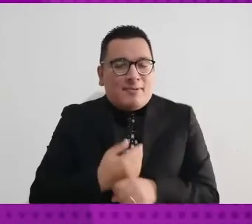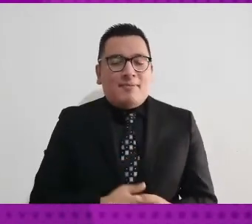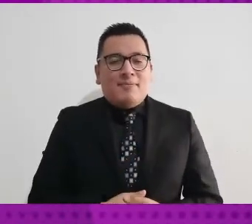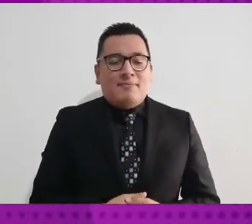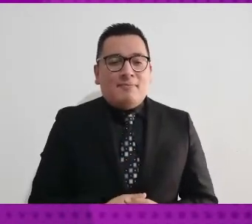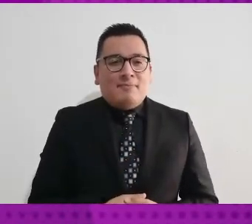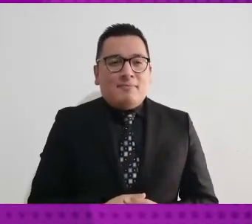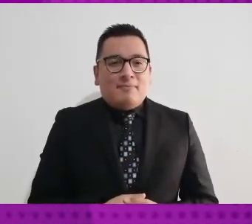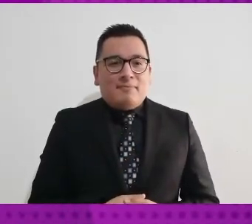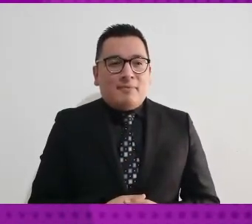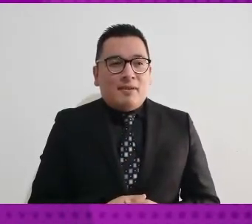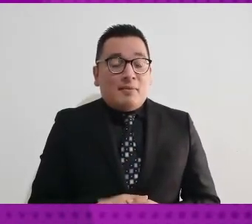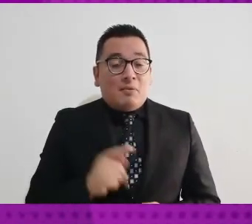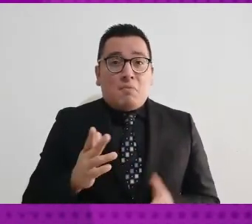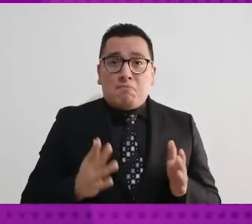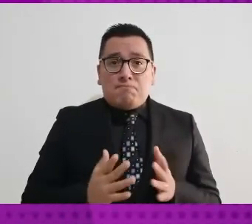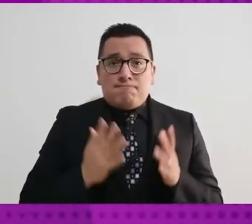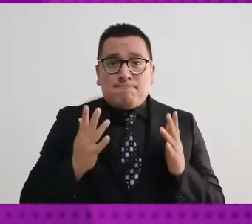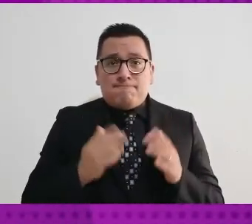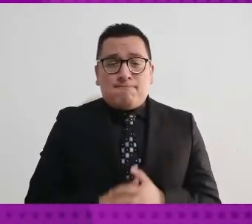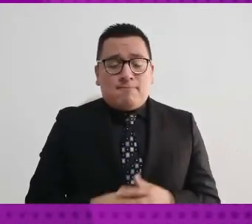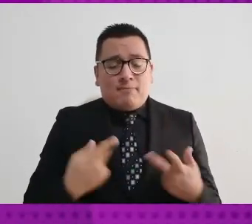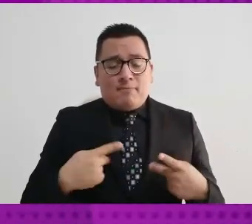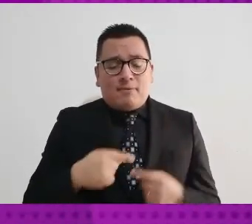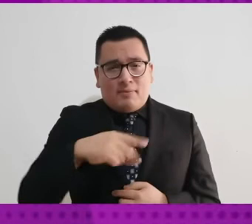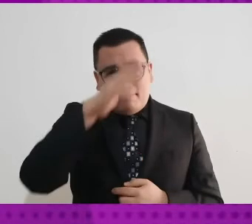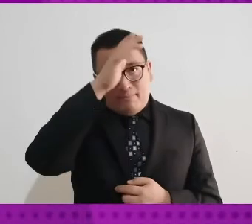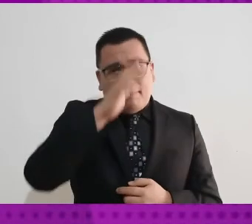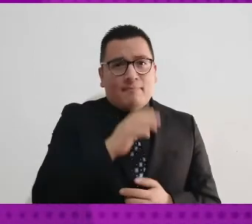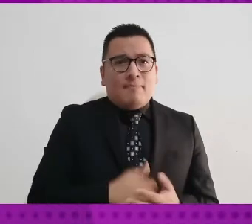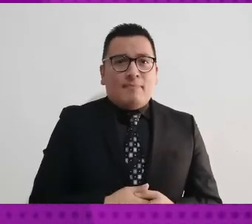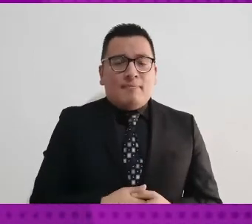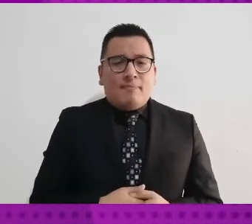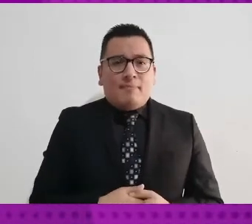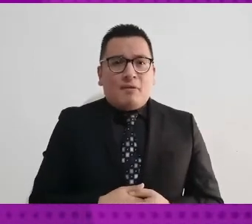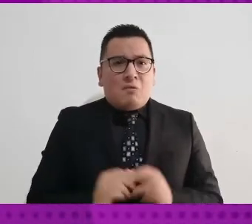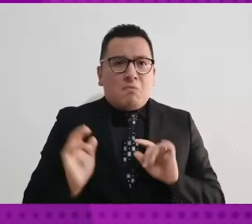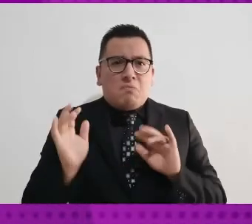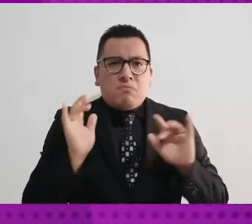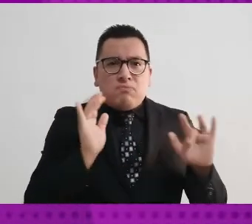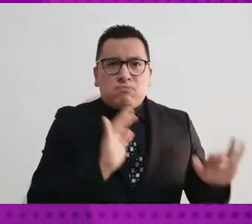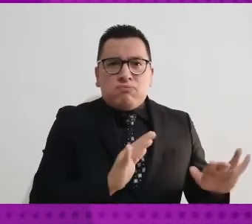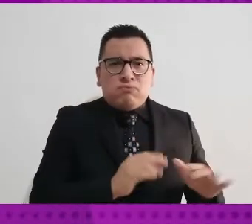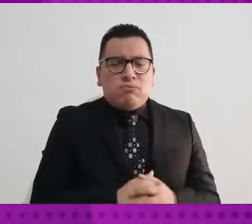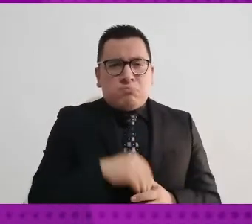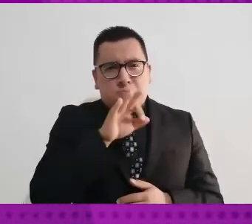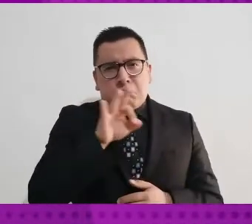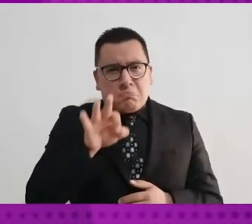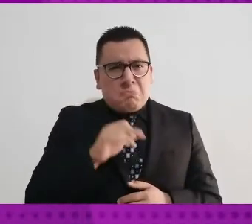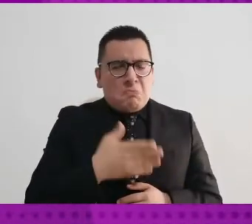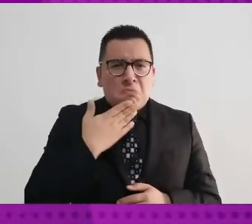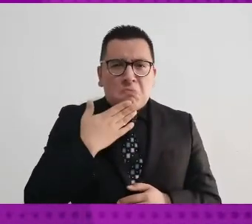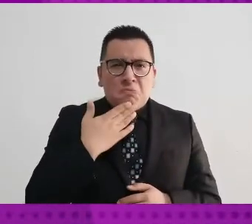las casillas, y gran sorpresa que nos han dado las y los coahuilenses al acudir en un